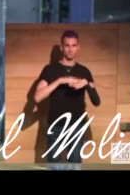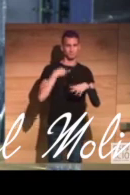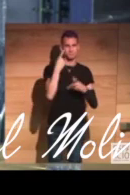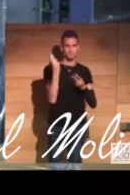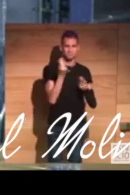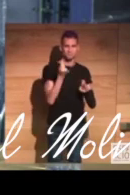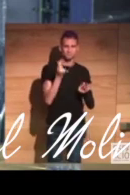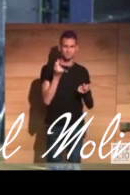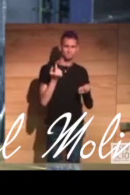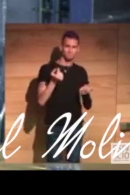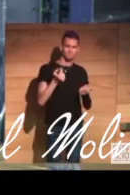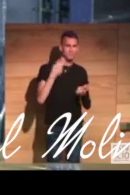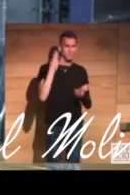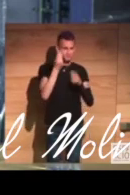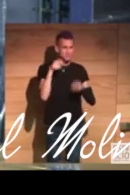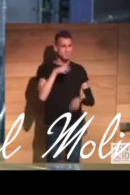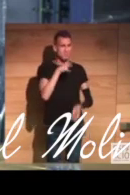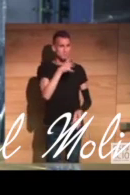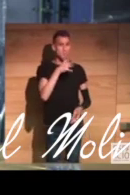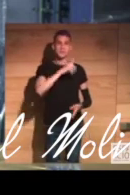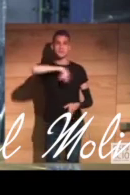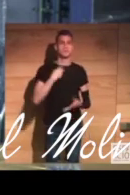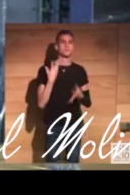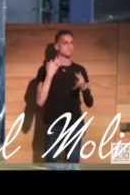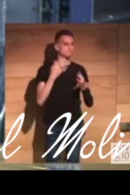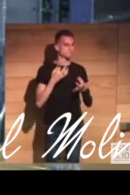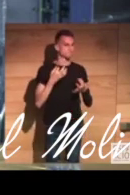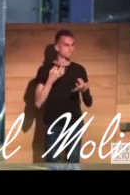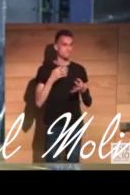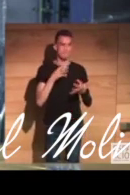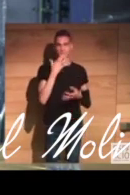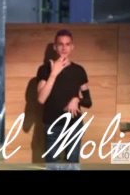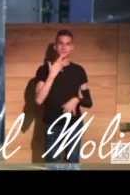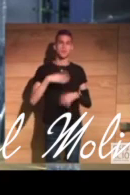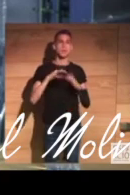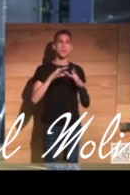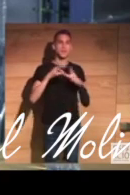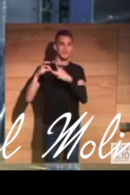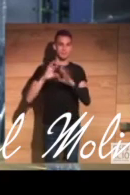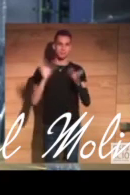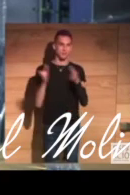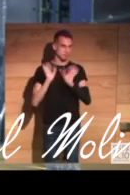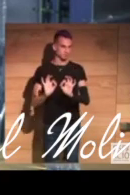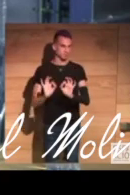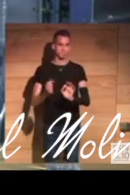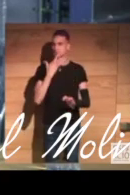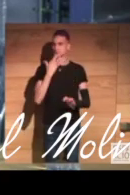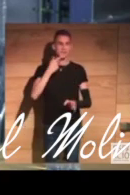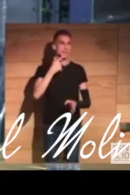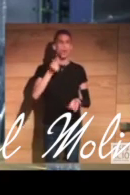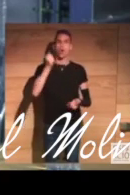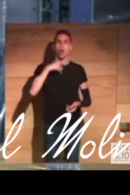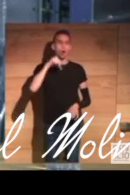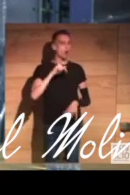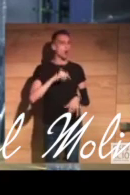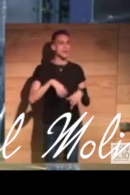así? Pues porque asistimos a que cuando el líder del partido de turno dice hoy toca ser de hoy ser de derechas es